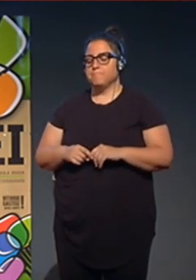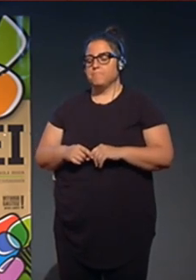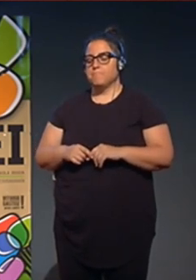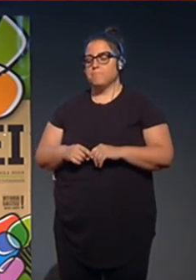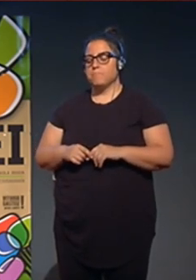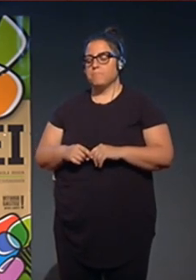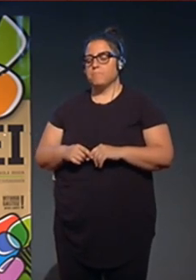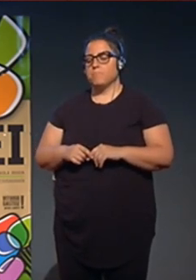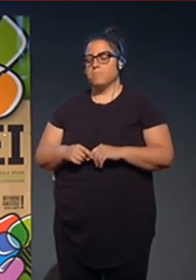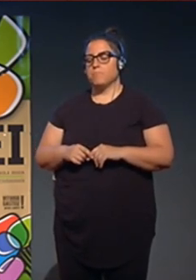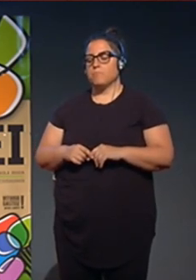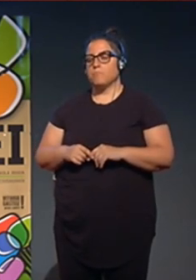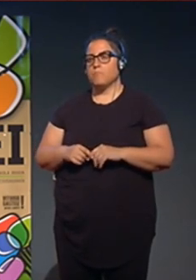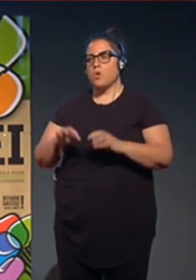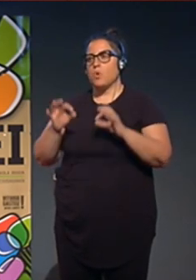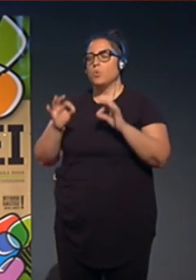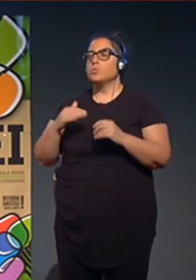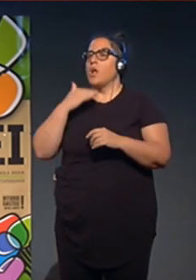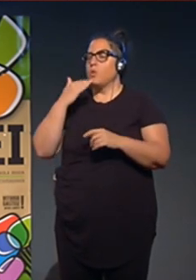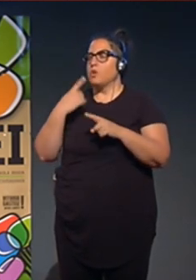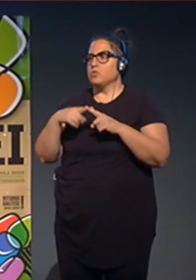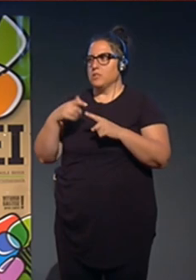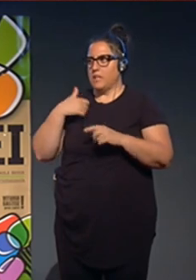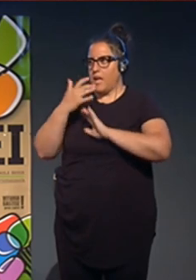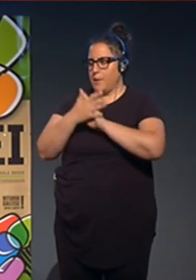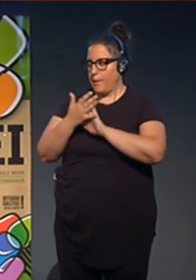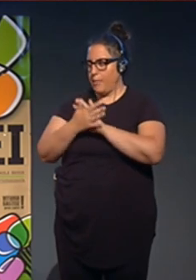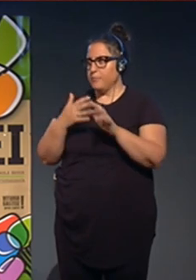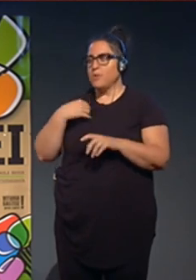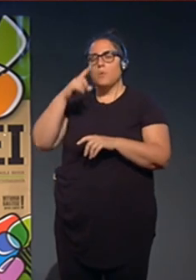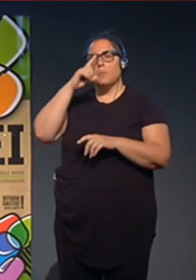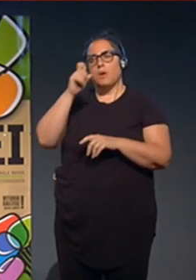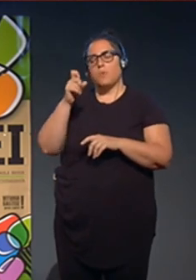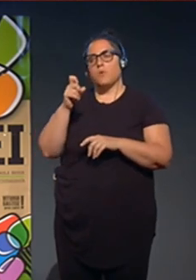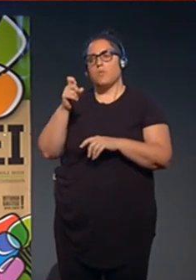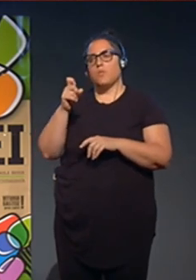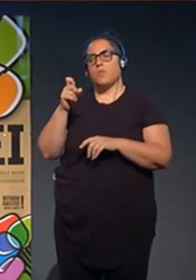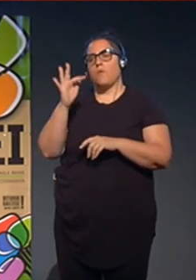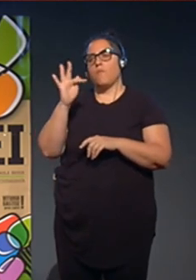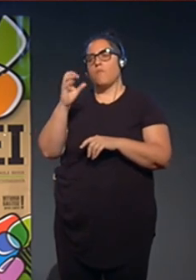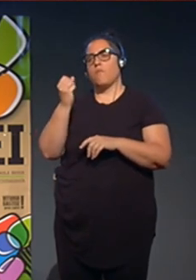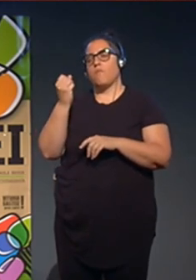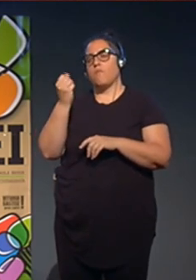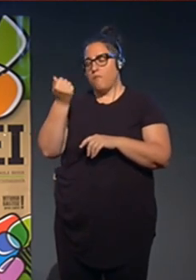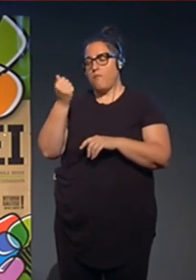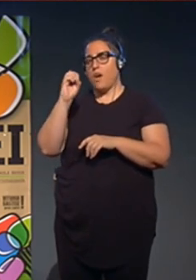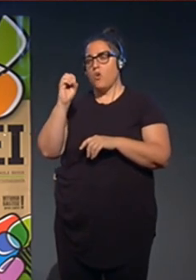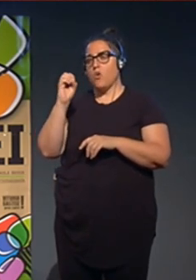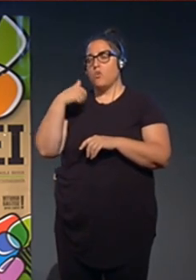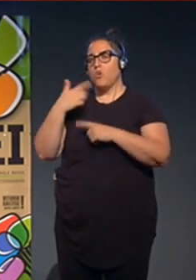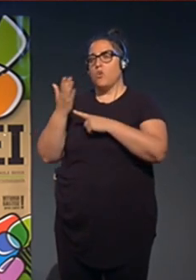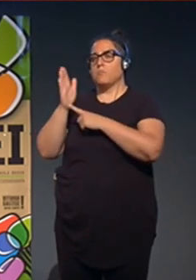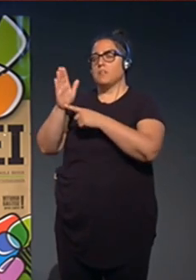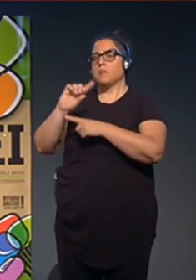de hecho hemos hablado de algunas de las cosas yo recuerdo yo estuve representando a la FAO en la la primera cumbre